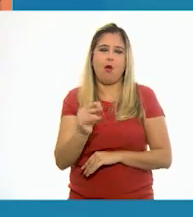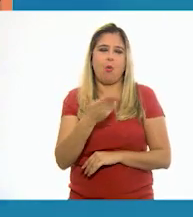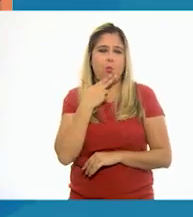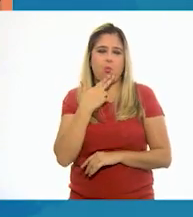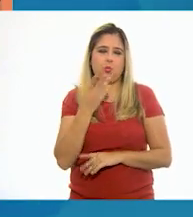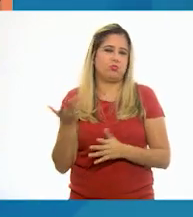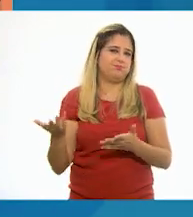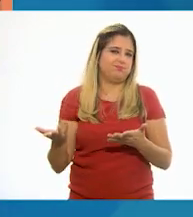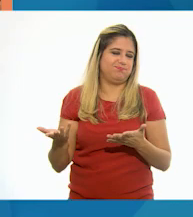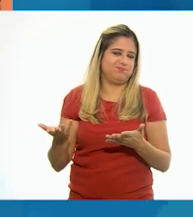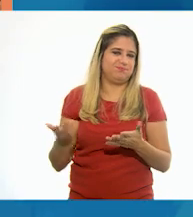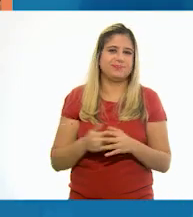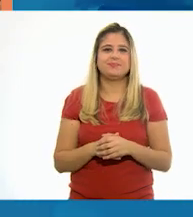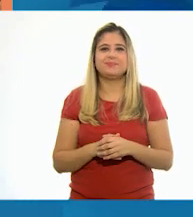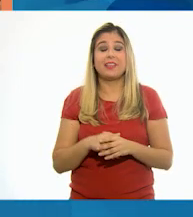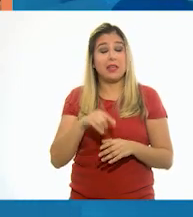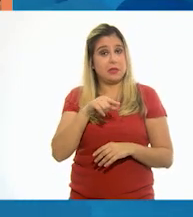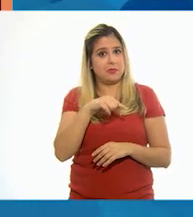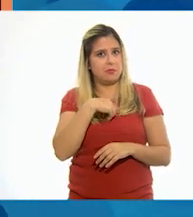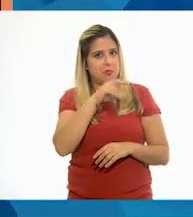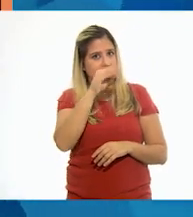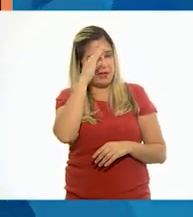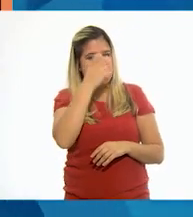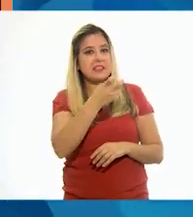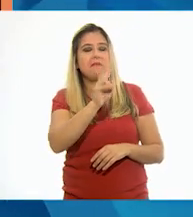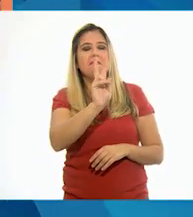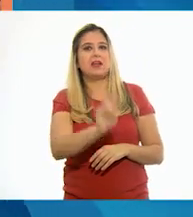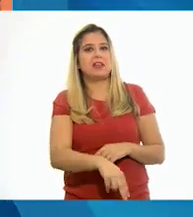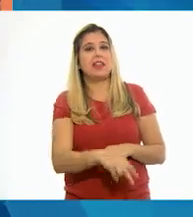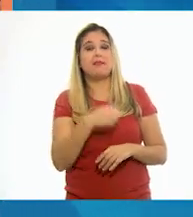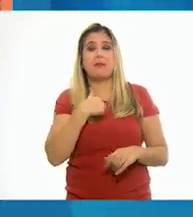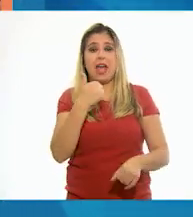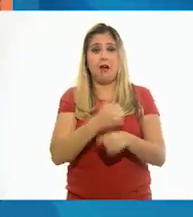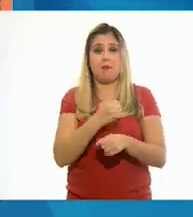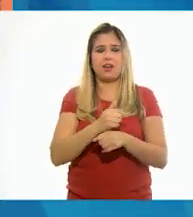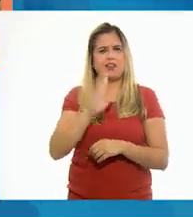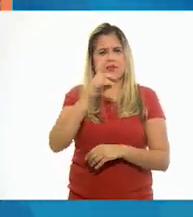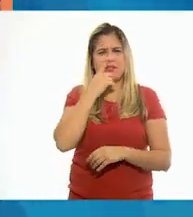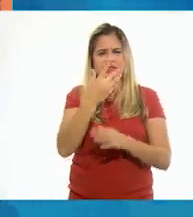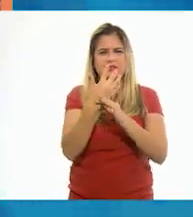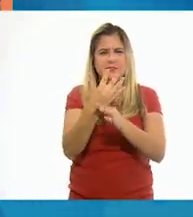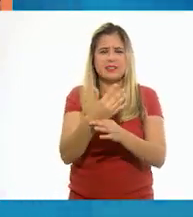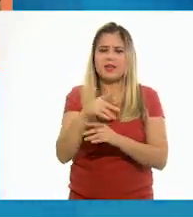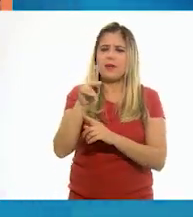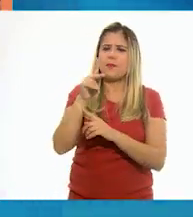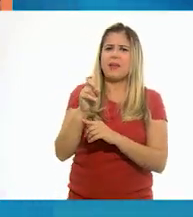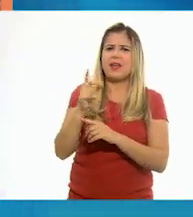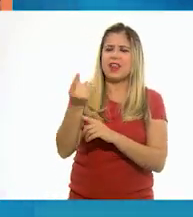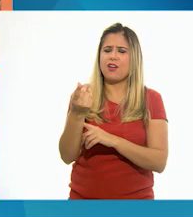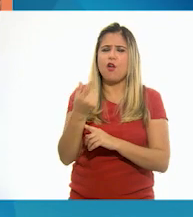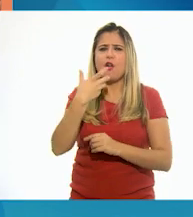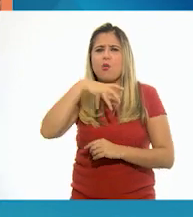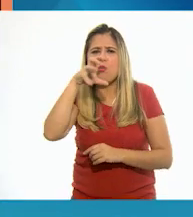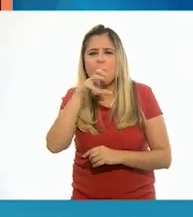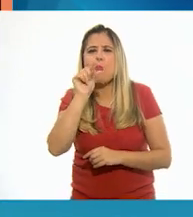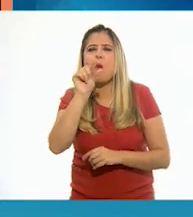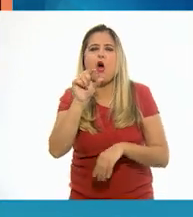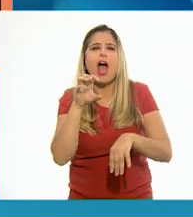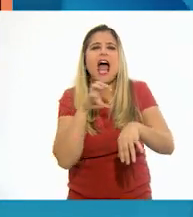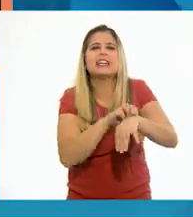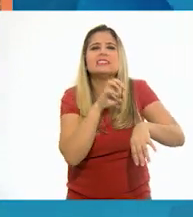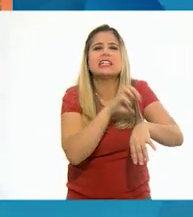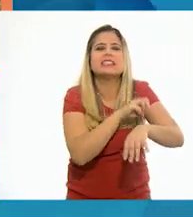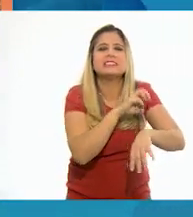usan. Yo no lo había pensado, pero es verdad. Mis abuelitos decían, perro ladrador, poco mordedor. Y